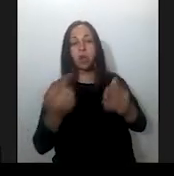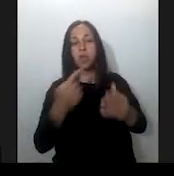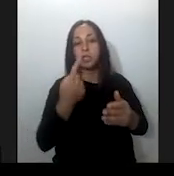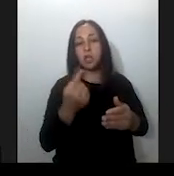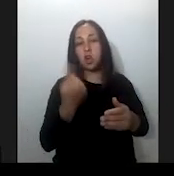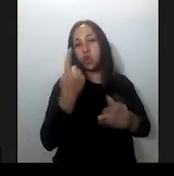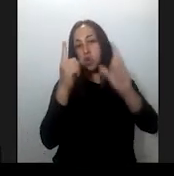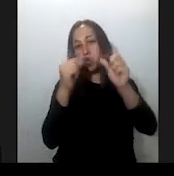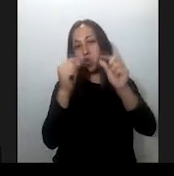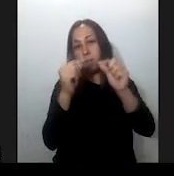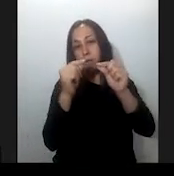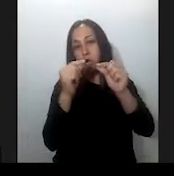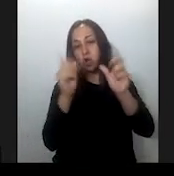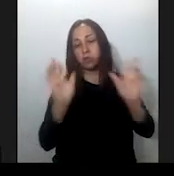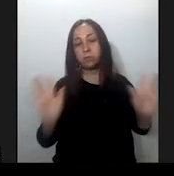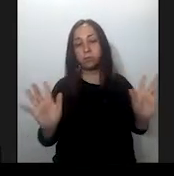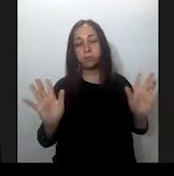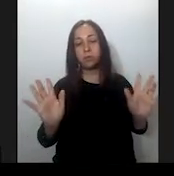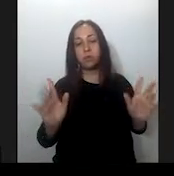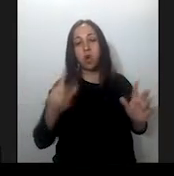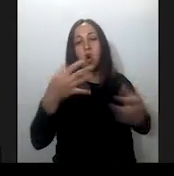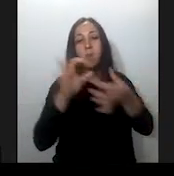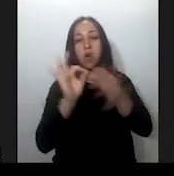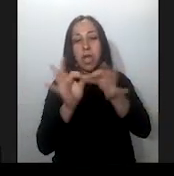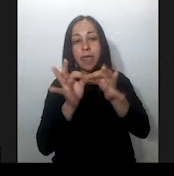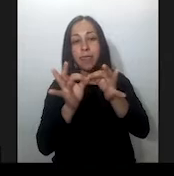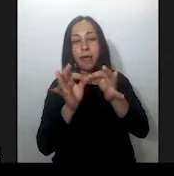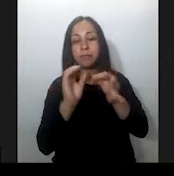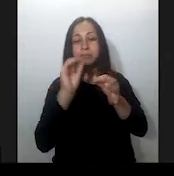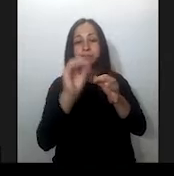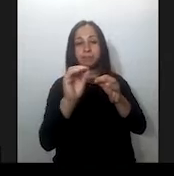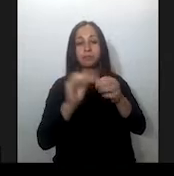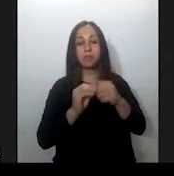podría decirle que sea un número, en este caso, o una moneda,